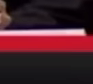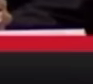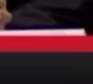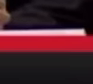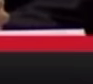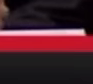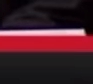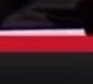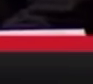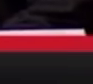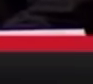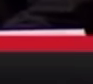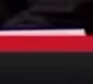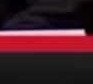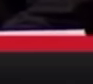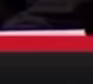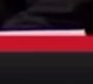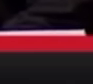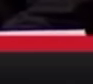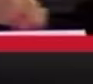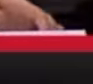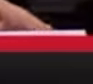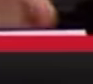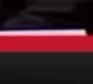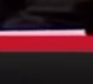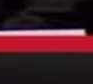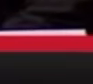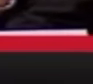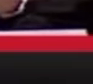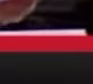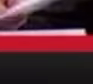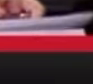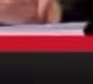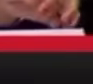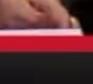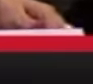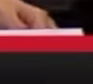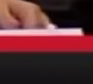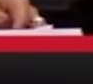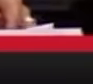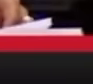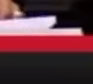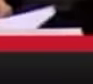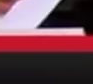concesionario Línea Amarilla. Acá están las actas del Consejo, esto es lo que se contesta en ese